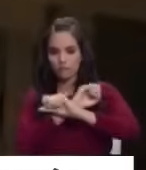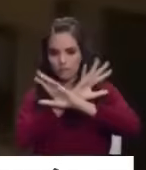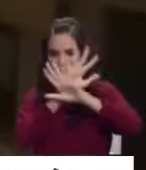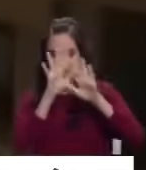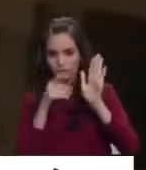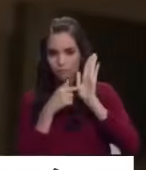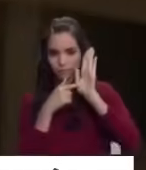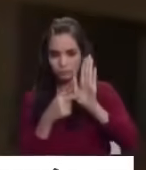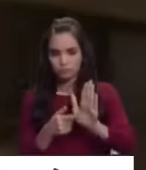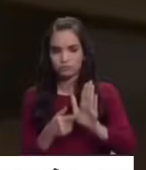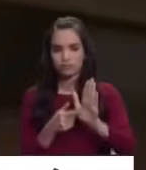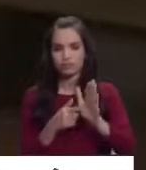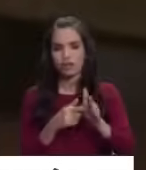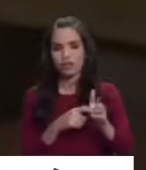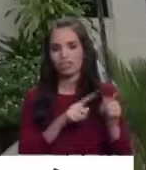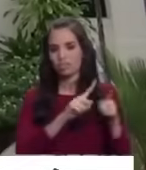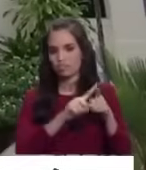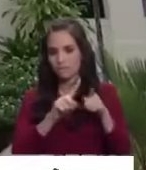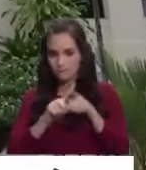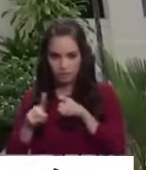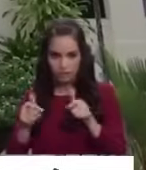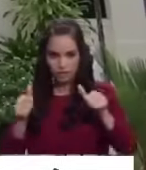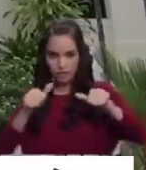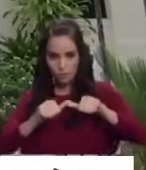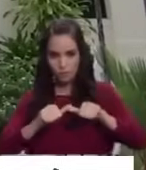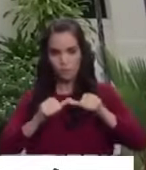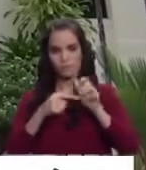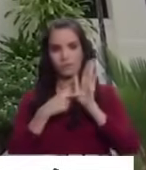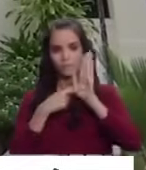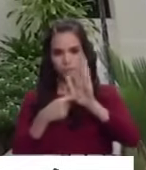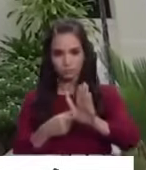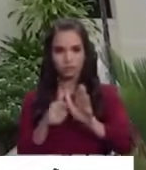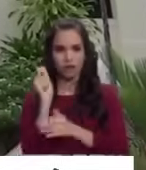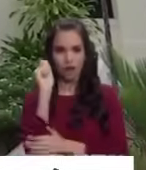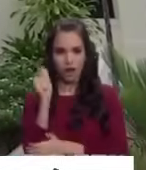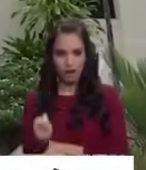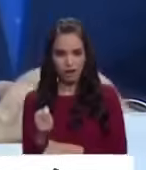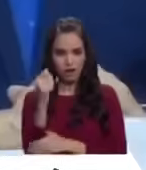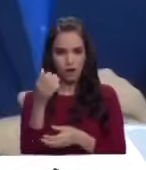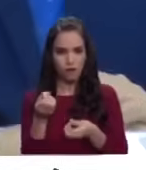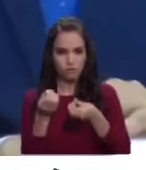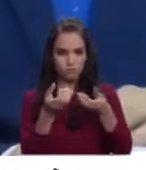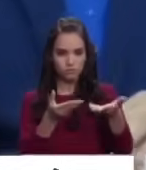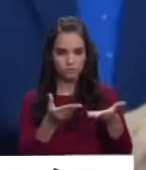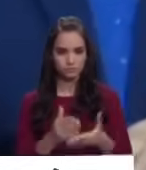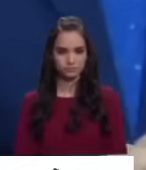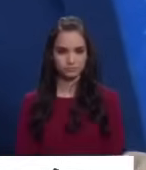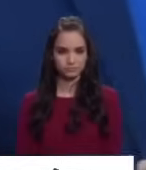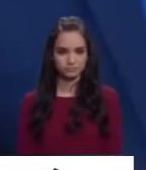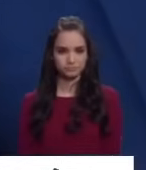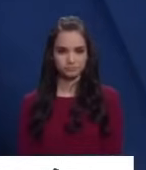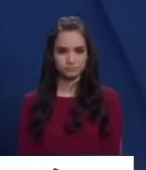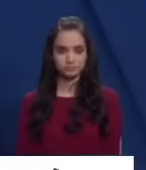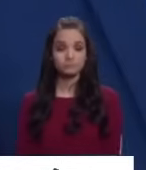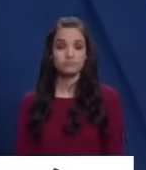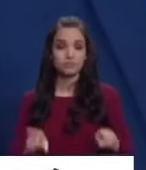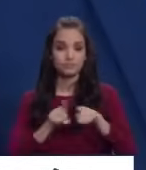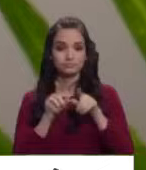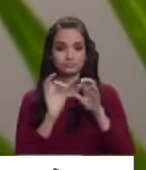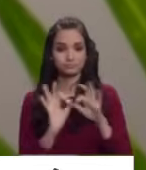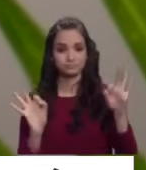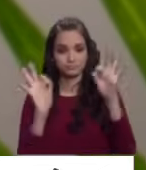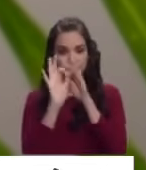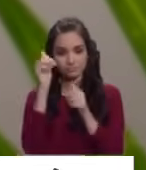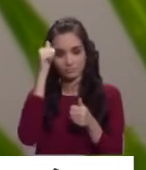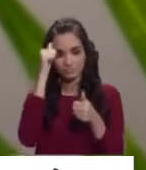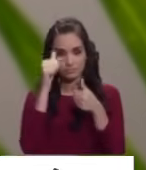a presentar todos los recursos que sean necesarios a partir de este momento de hecho es importante recordar que ha presentado más de una decena y